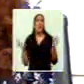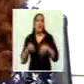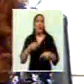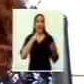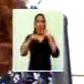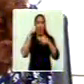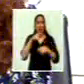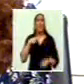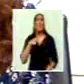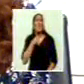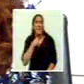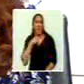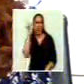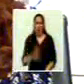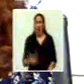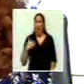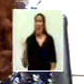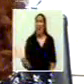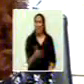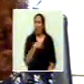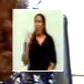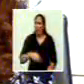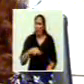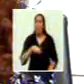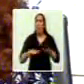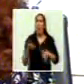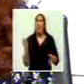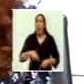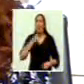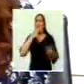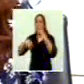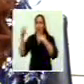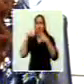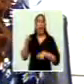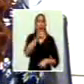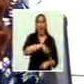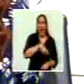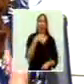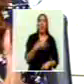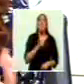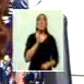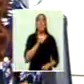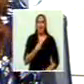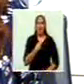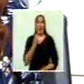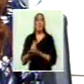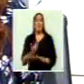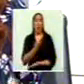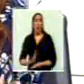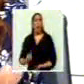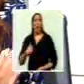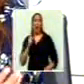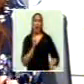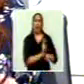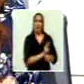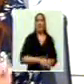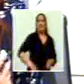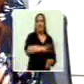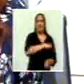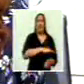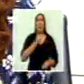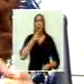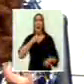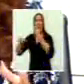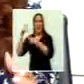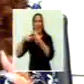que tengan, tengan la actividad, deben ser representados y ejercida su defensa por su gobierno. Muchas veces, muchas veces se tiene temor